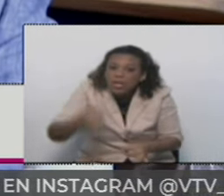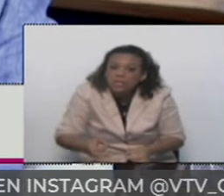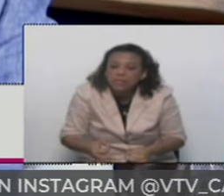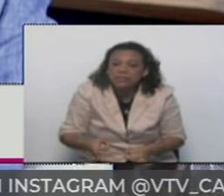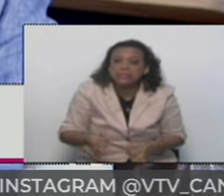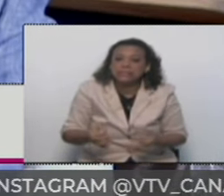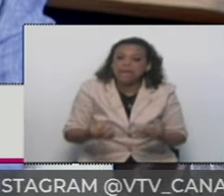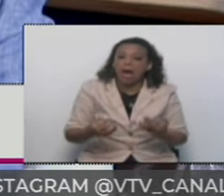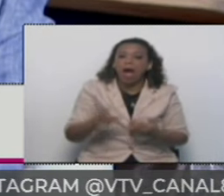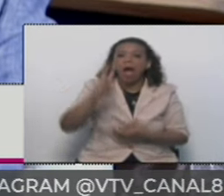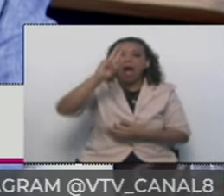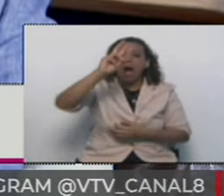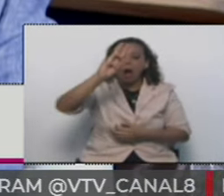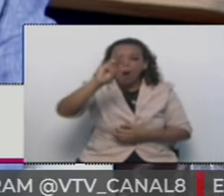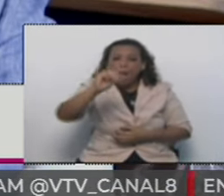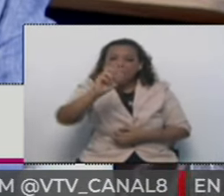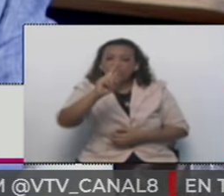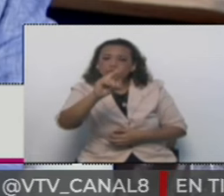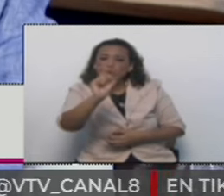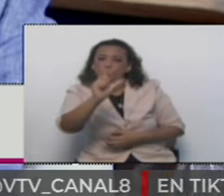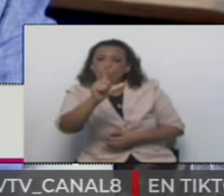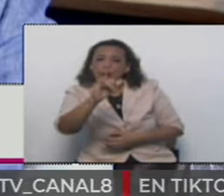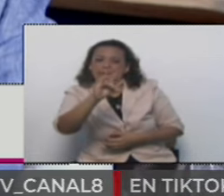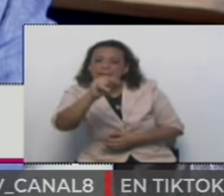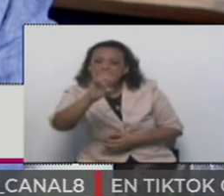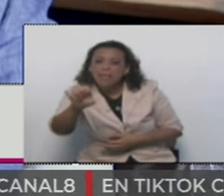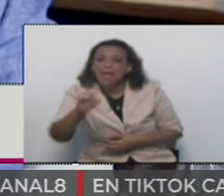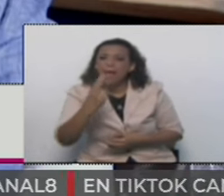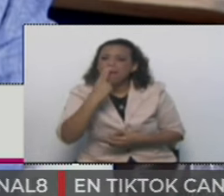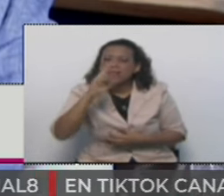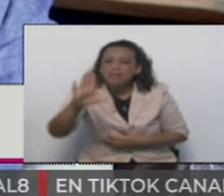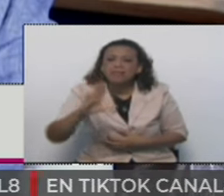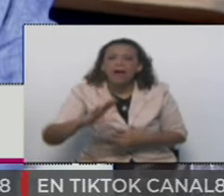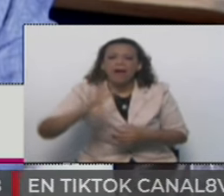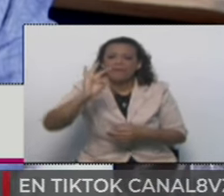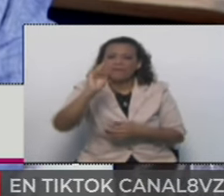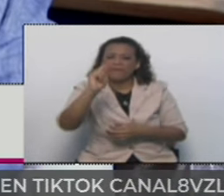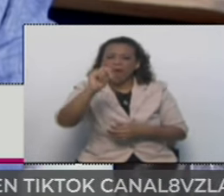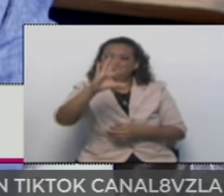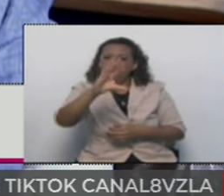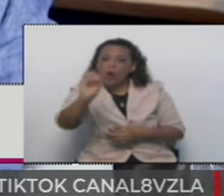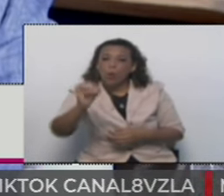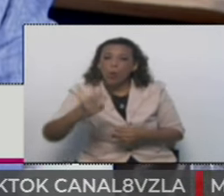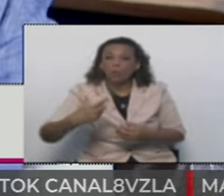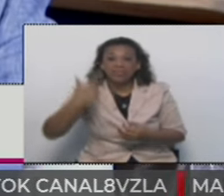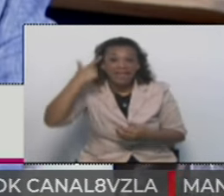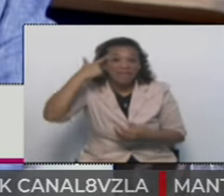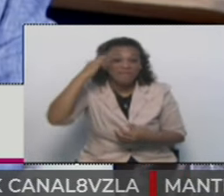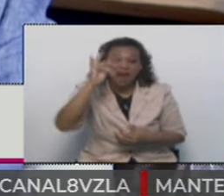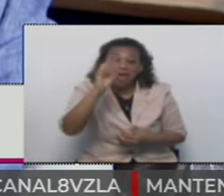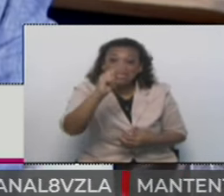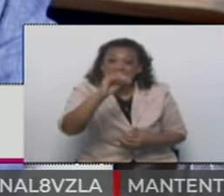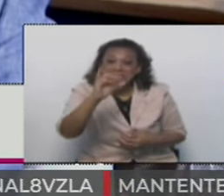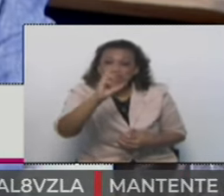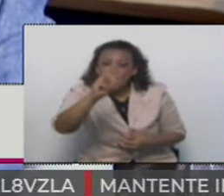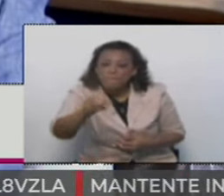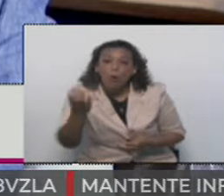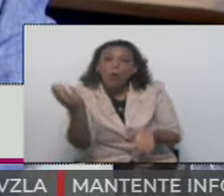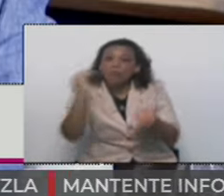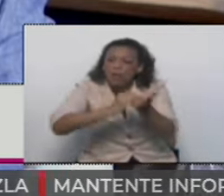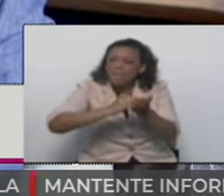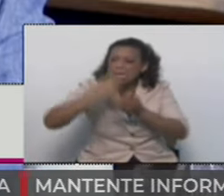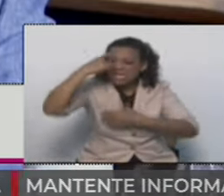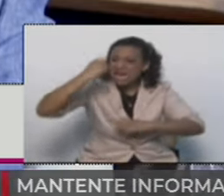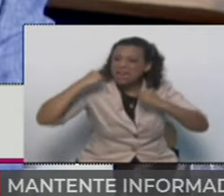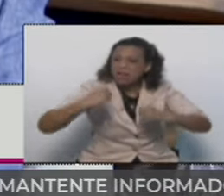Mussolini, Hitler, Franco. Es la misma impunidad del nazismo, del fascismo que quiere volver.